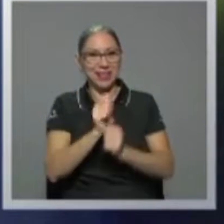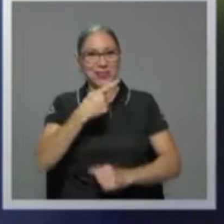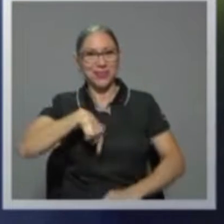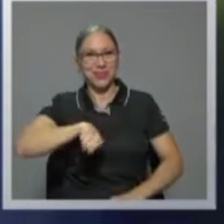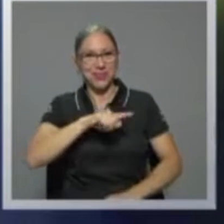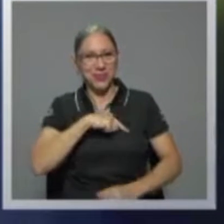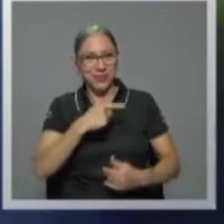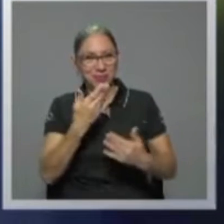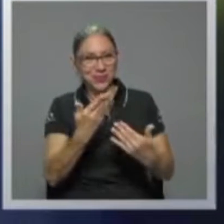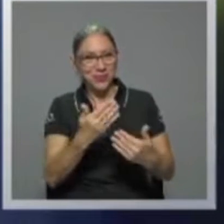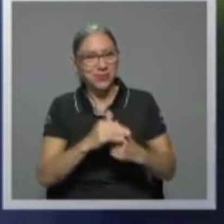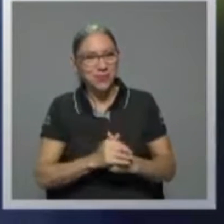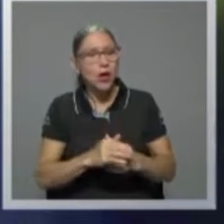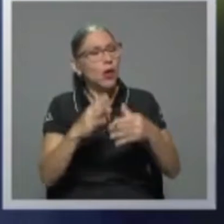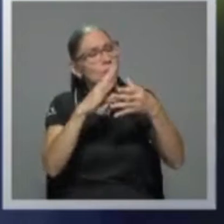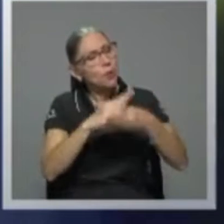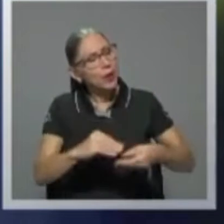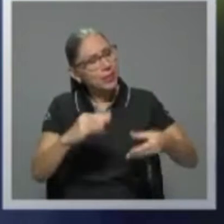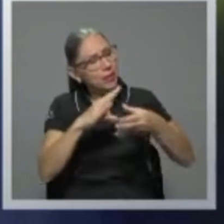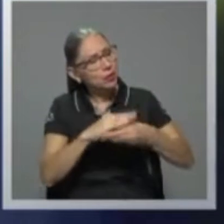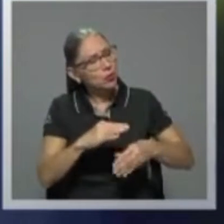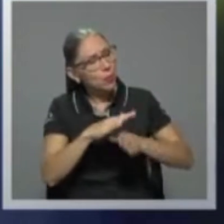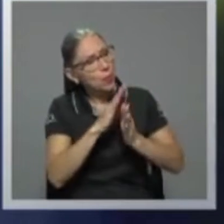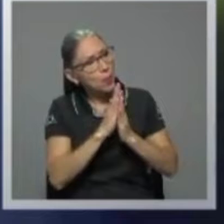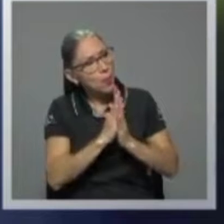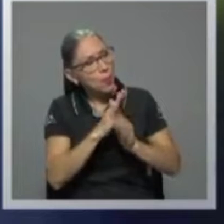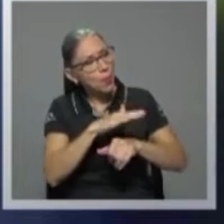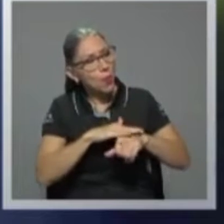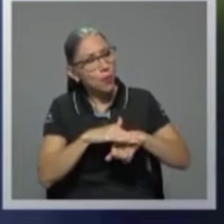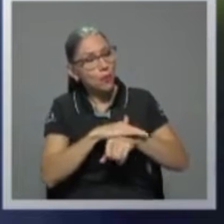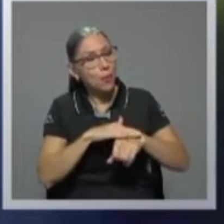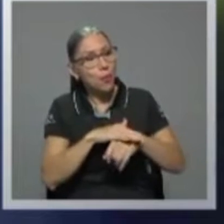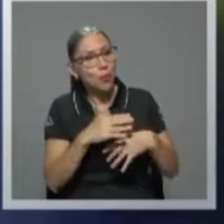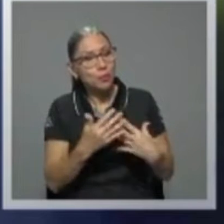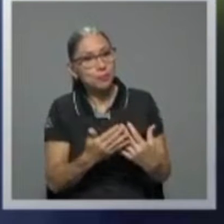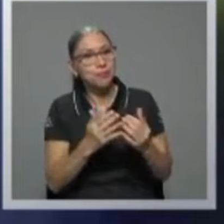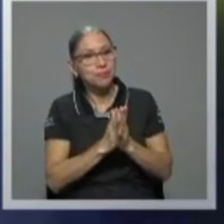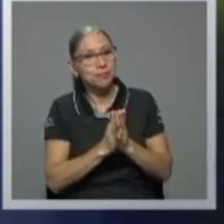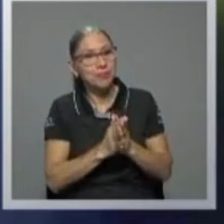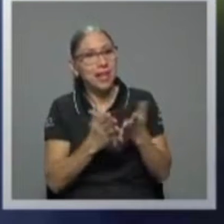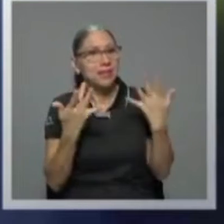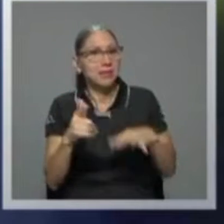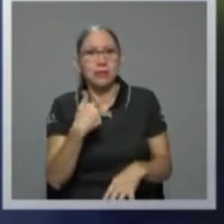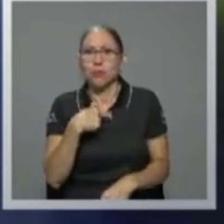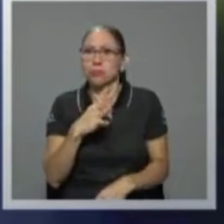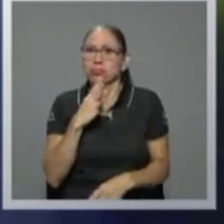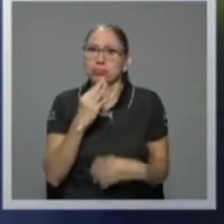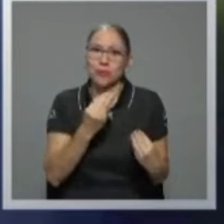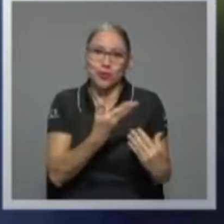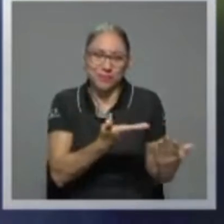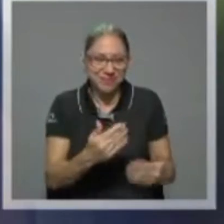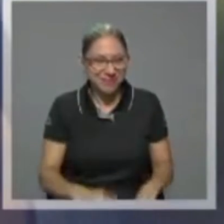Yulisa. Cuéntenos, por favor, y ya yo tomé demasiado tiempo.